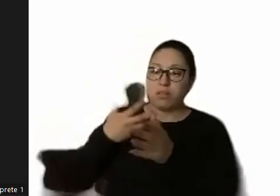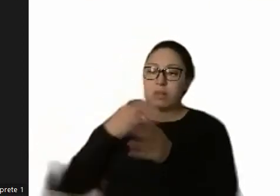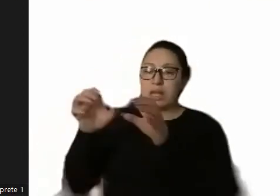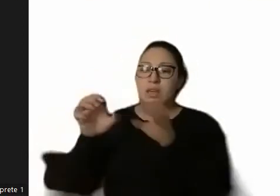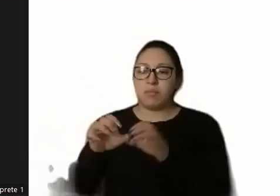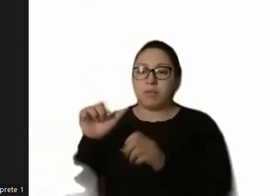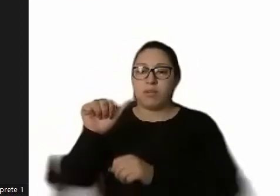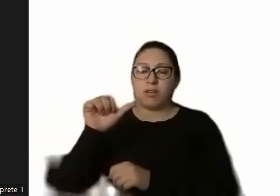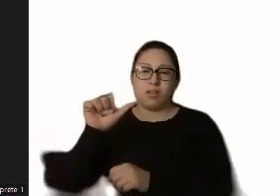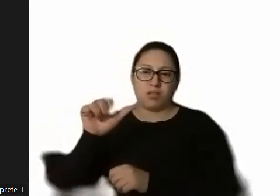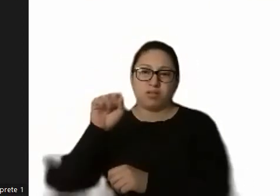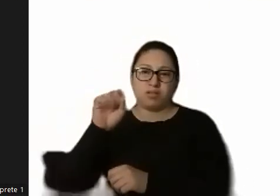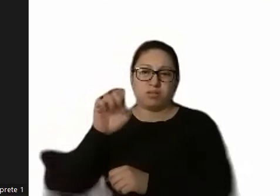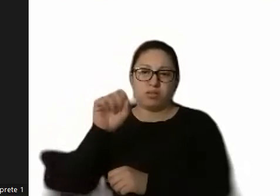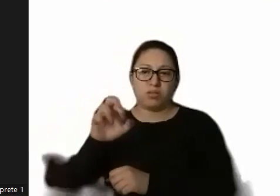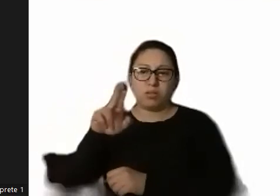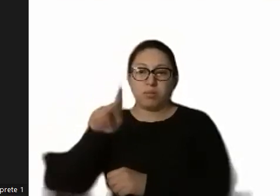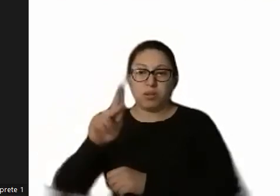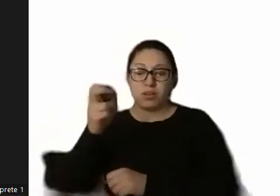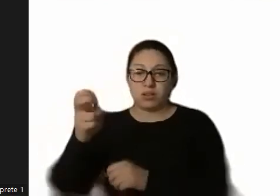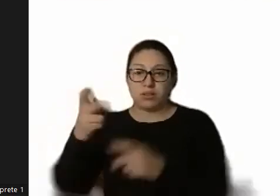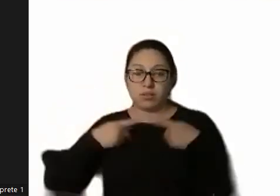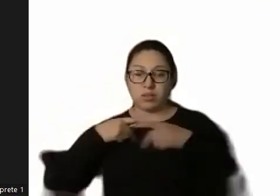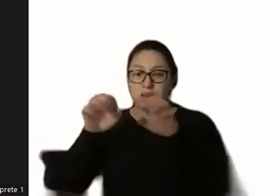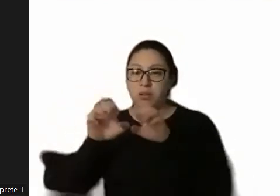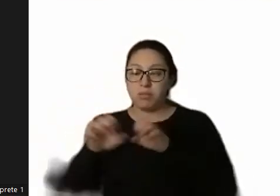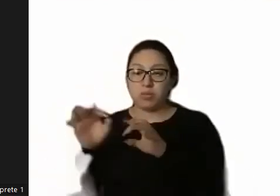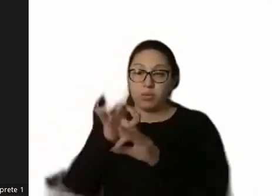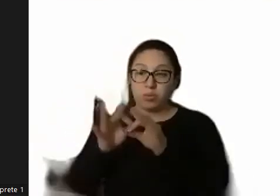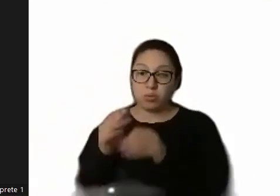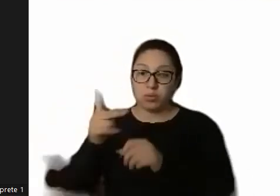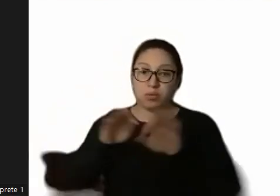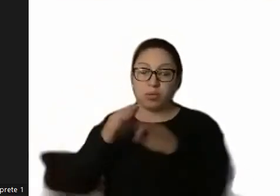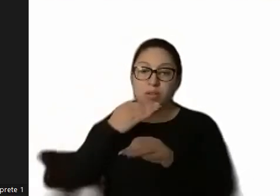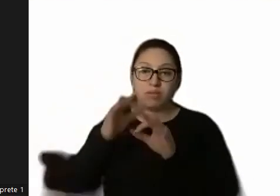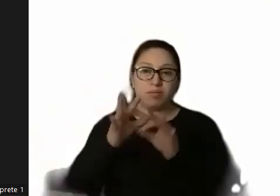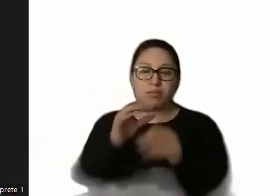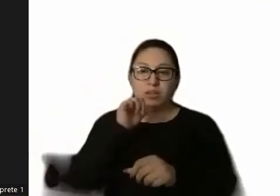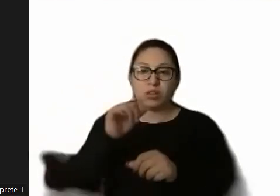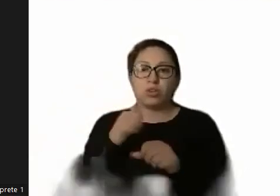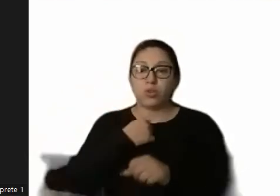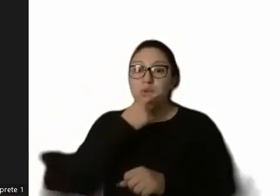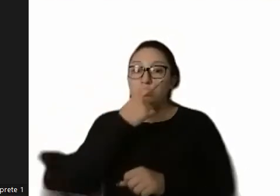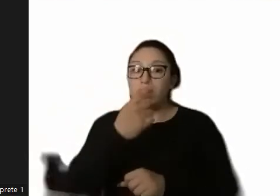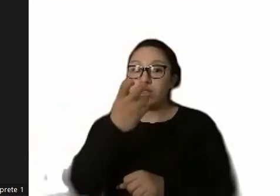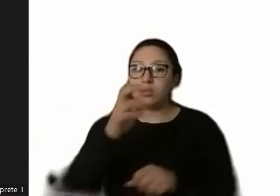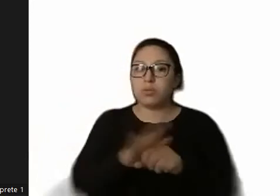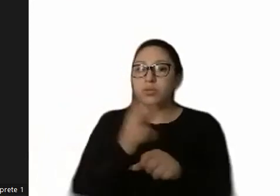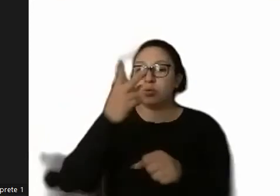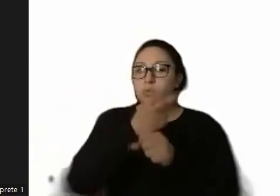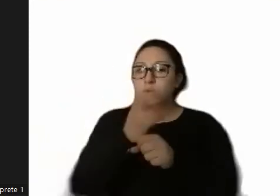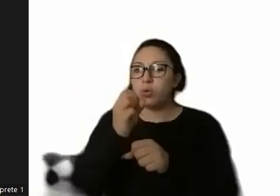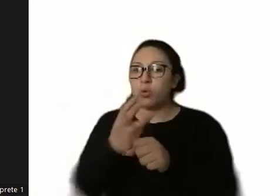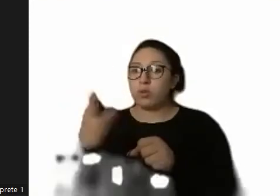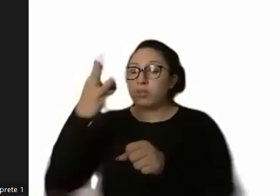pues no llevan a cabo la labor que deberían. Y lo digo porque esta es la segunda o tercera ocasión que